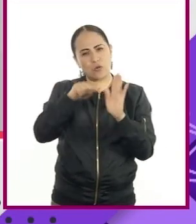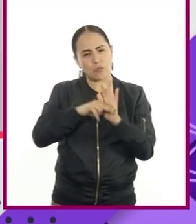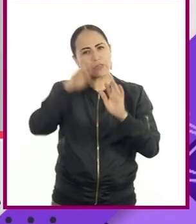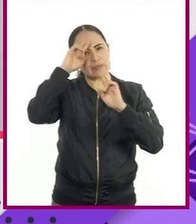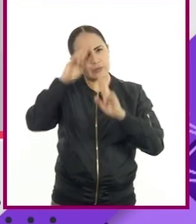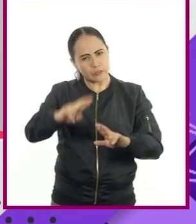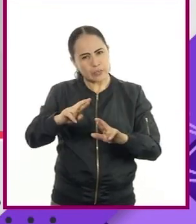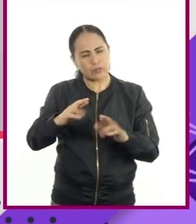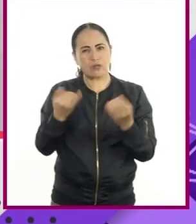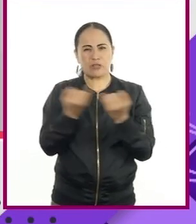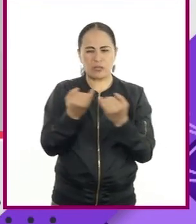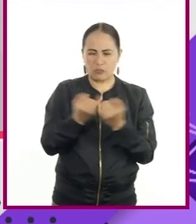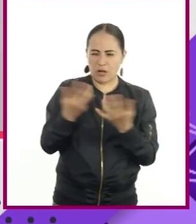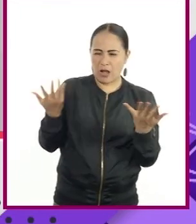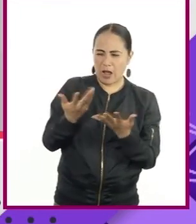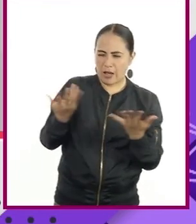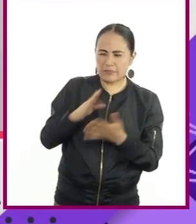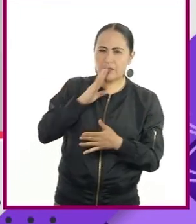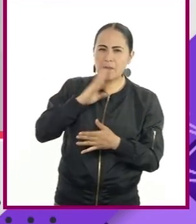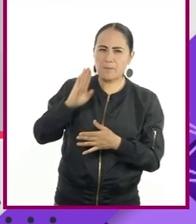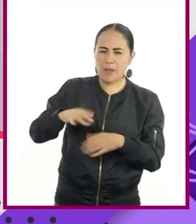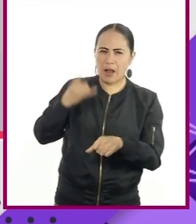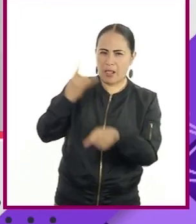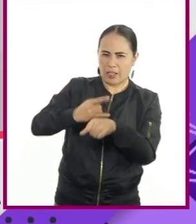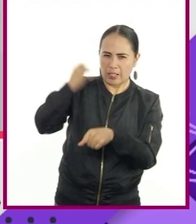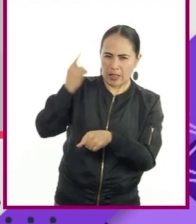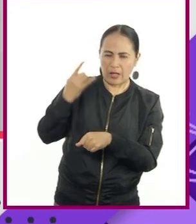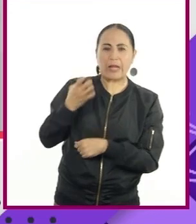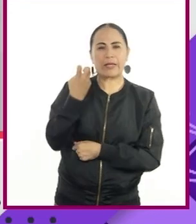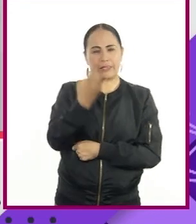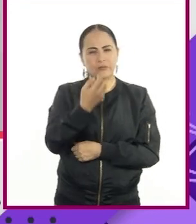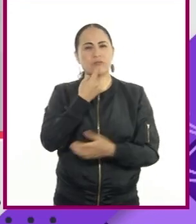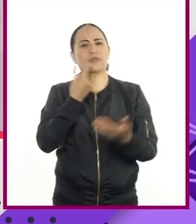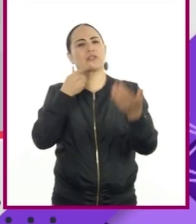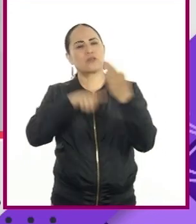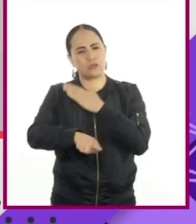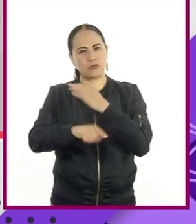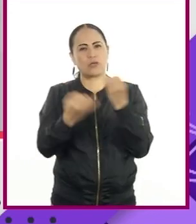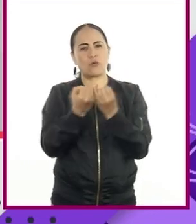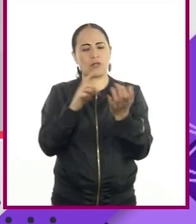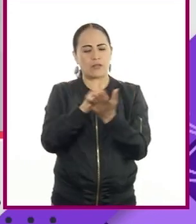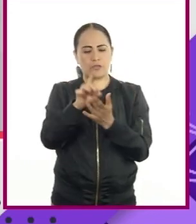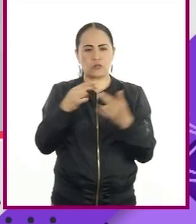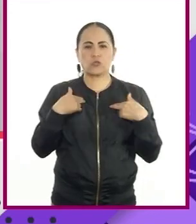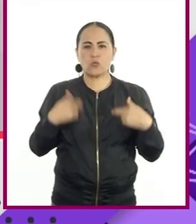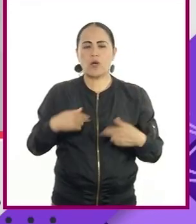denuncia de los actos que no son legales y el respeto a los derechos humanos.